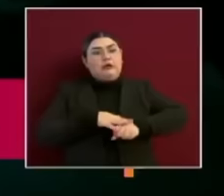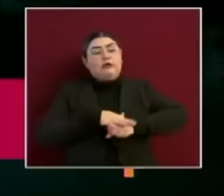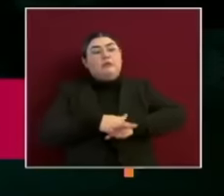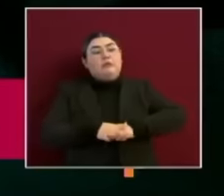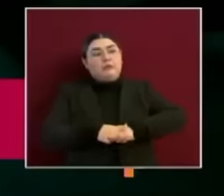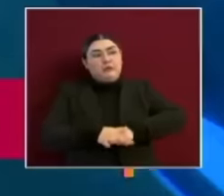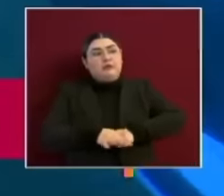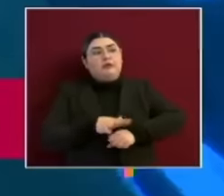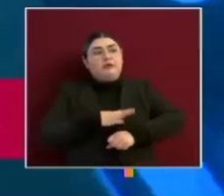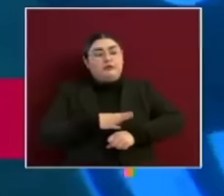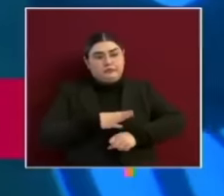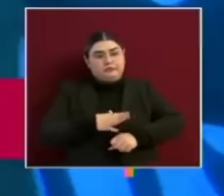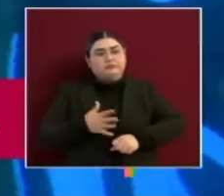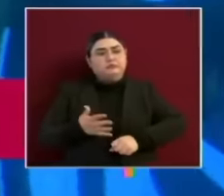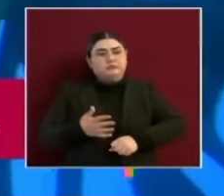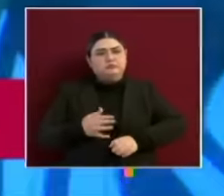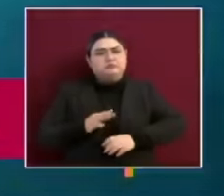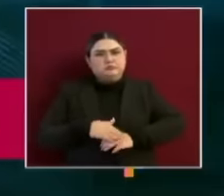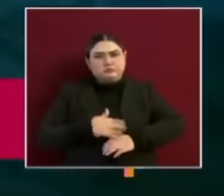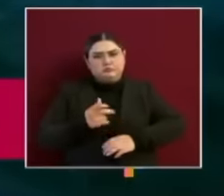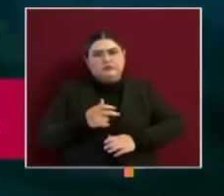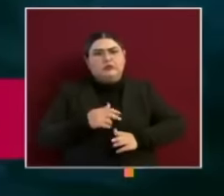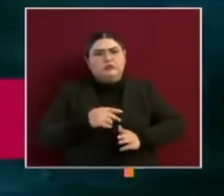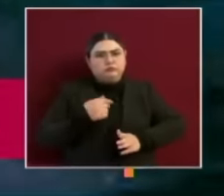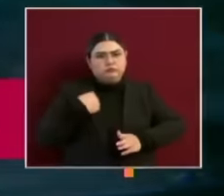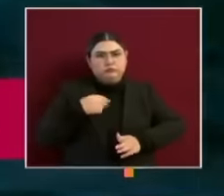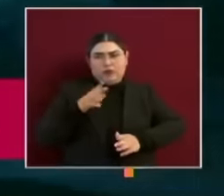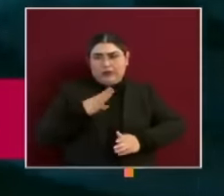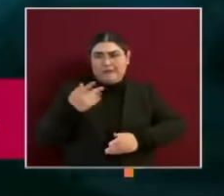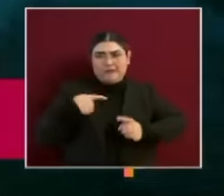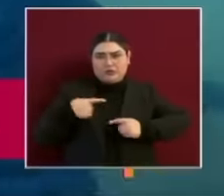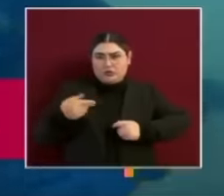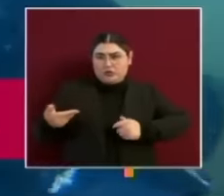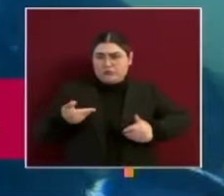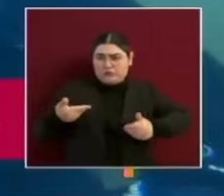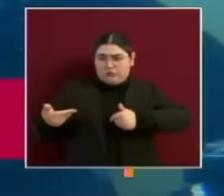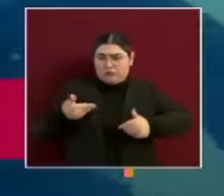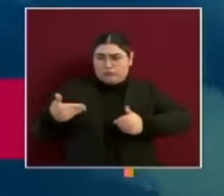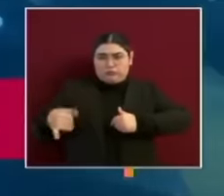sencillamente, recogiendo la petición de algunos